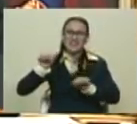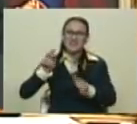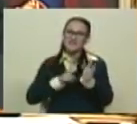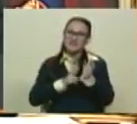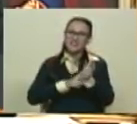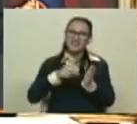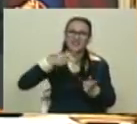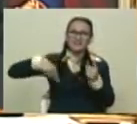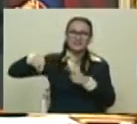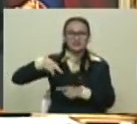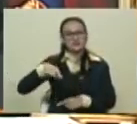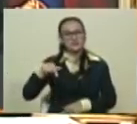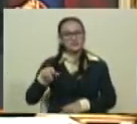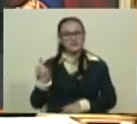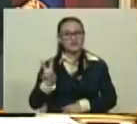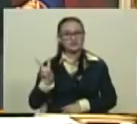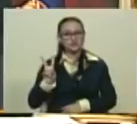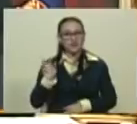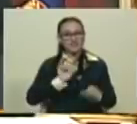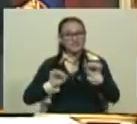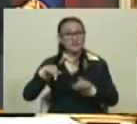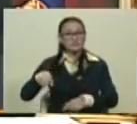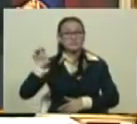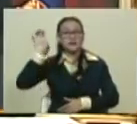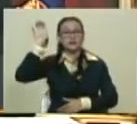Venezuela, defender a nuestra patria.